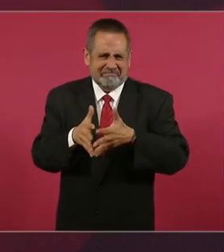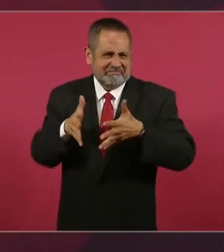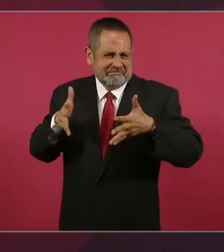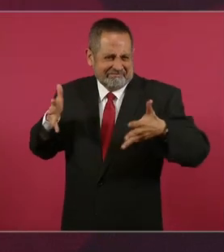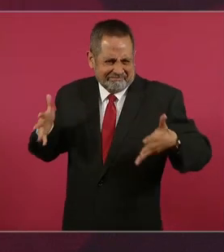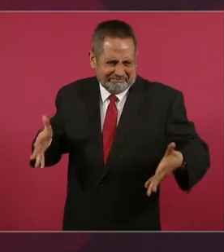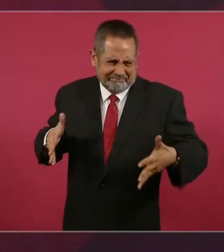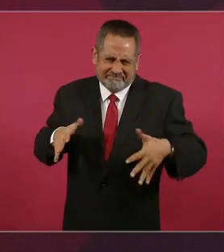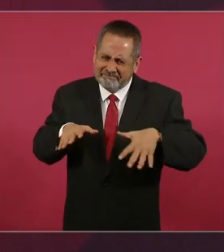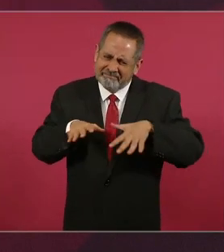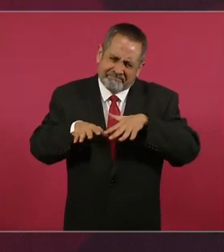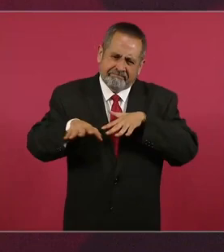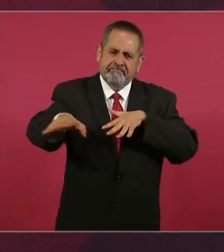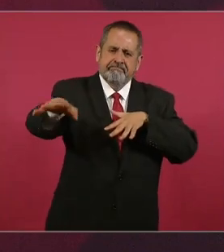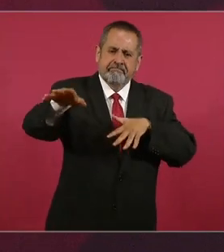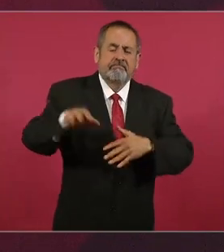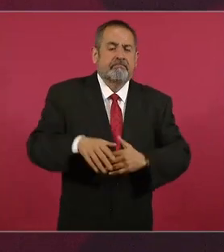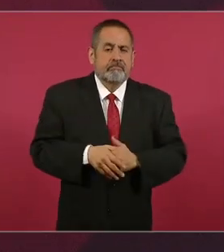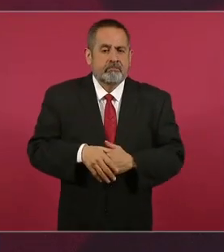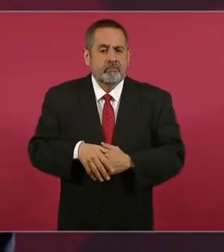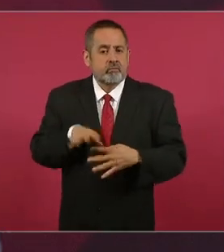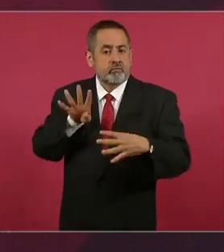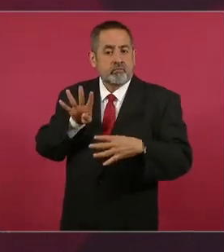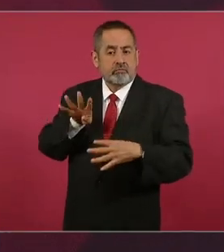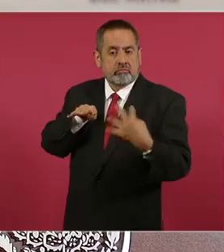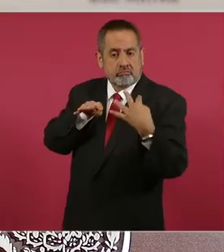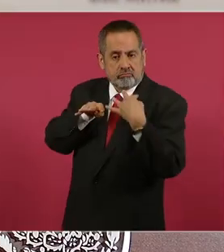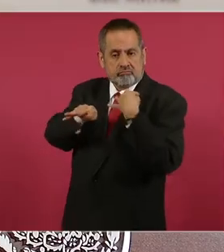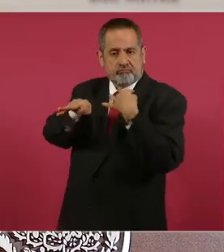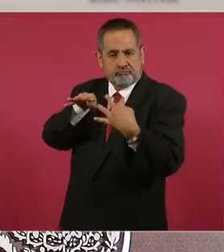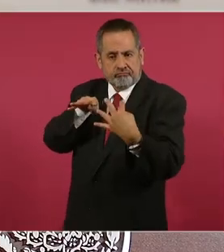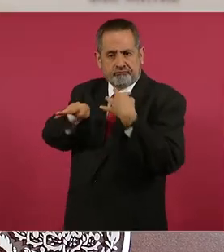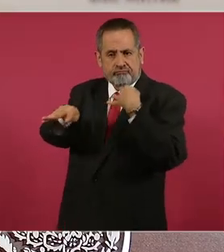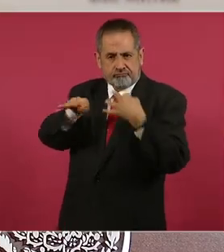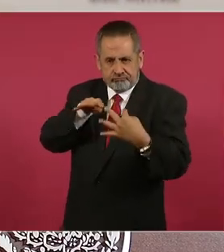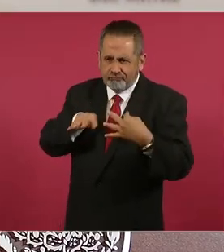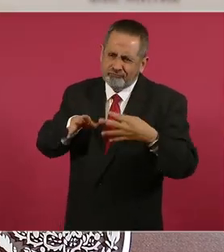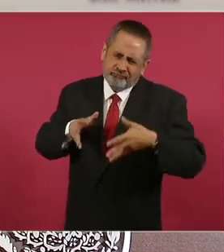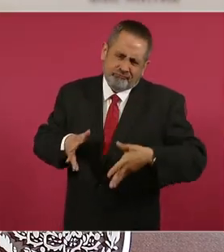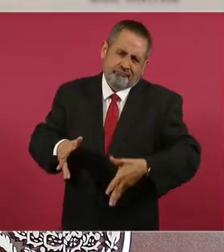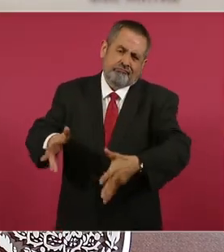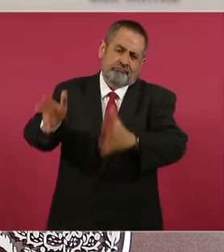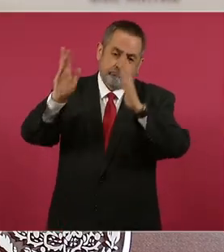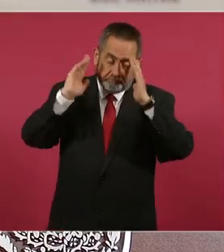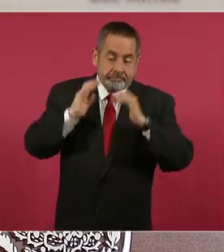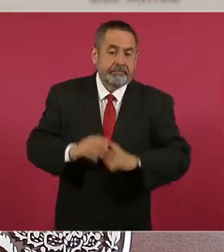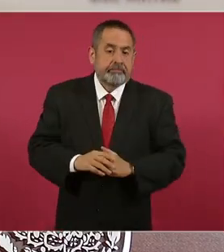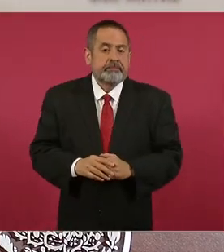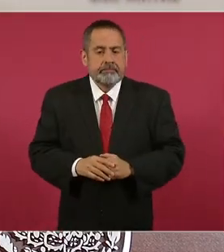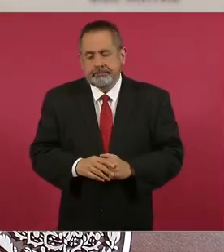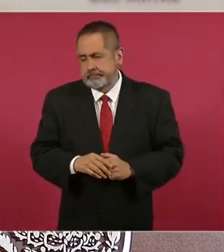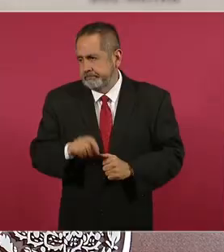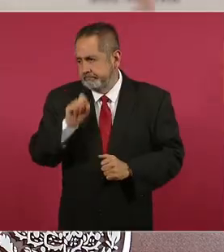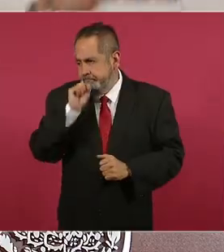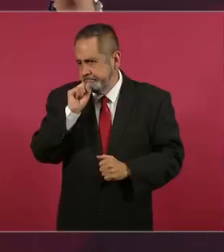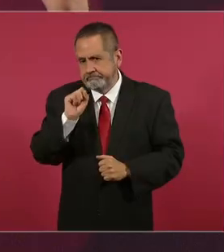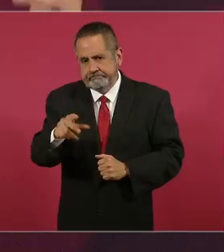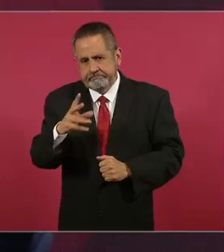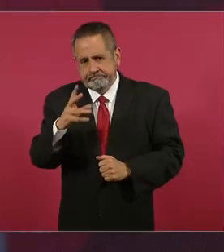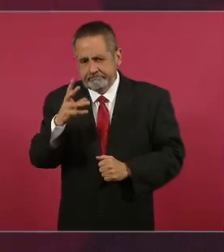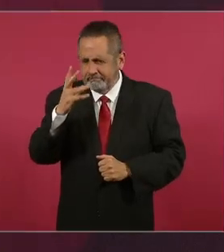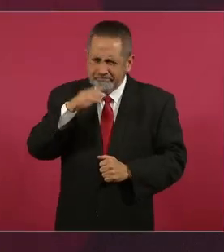amplia, de cuatro carriles, también en la